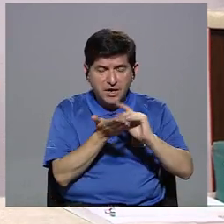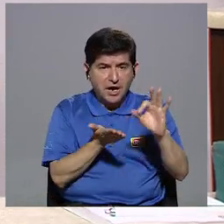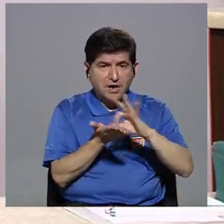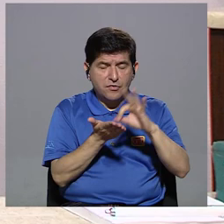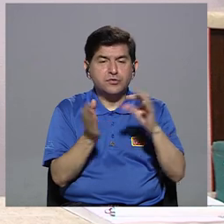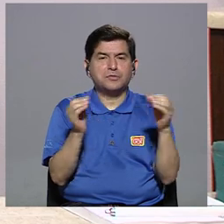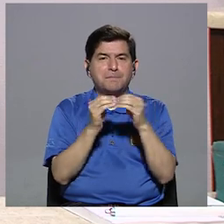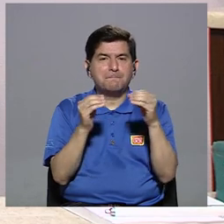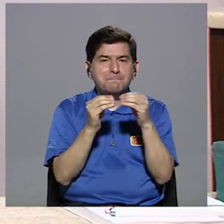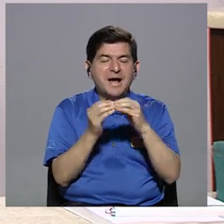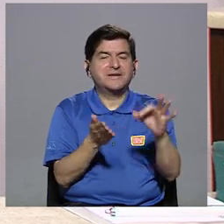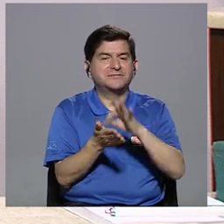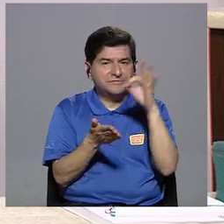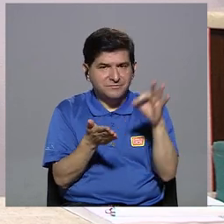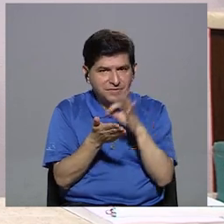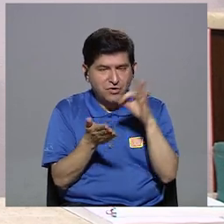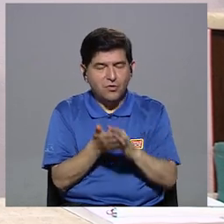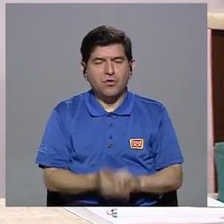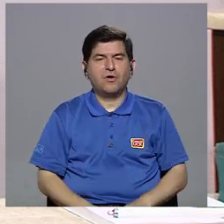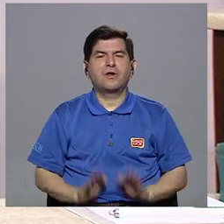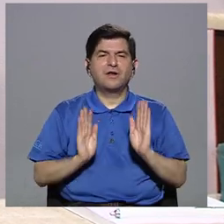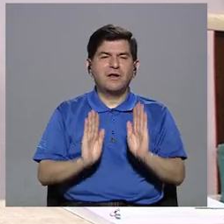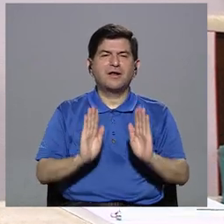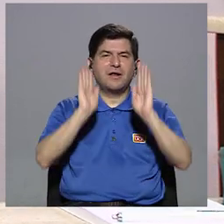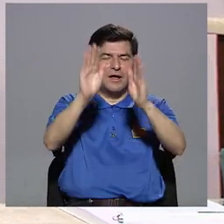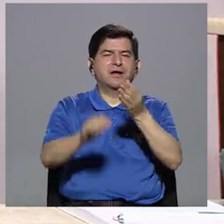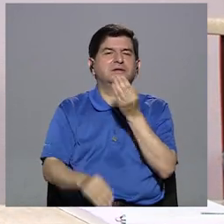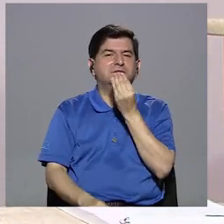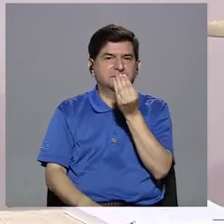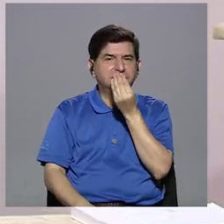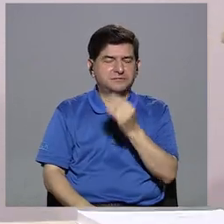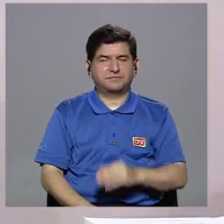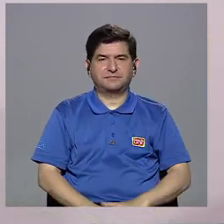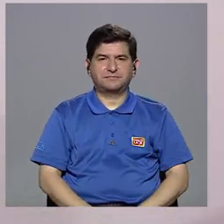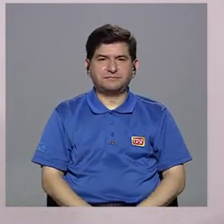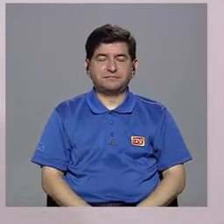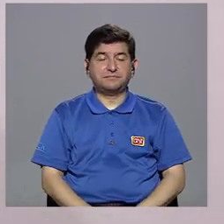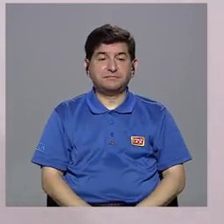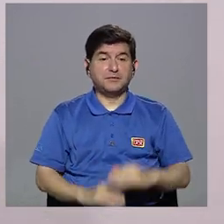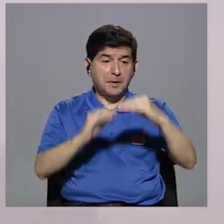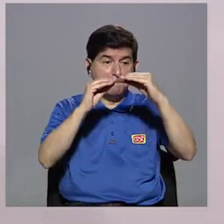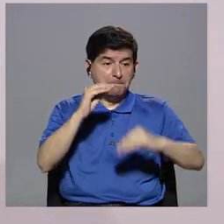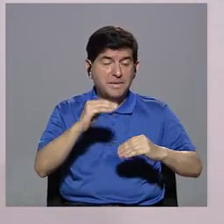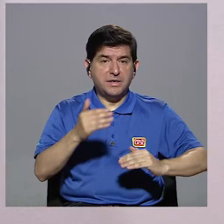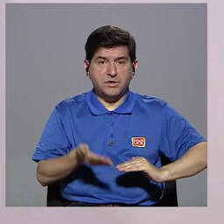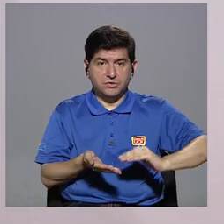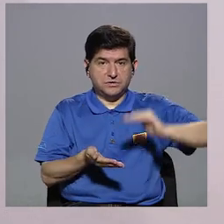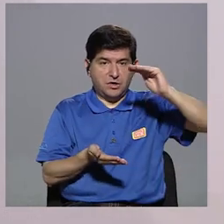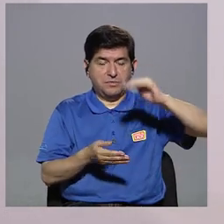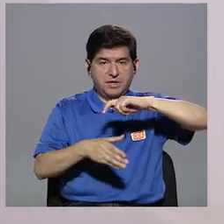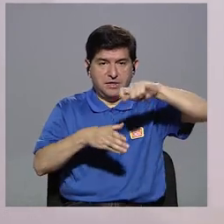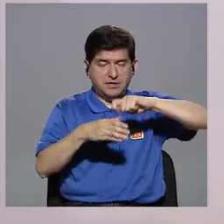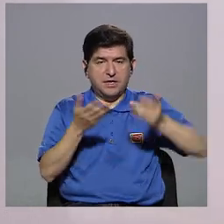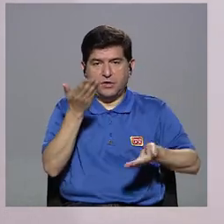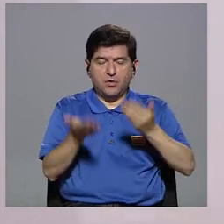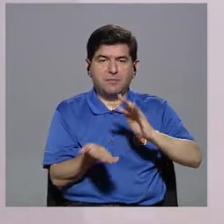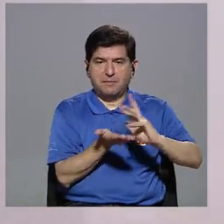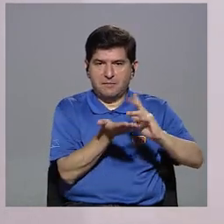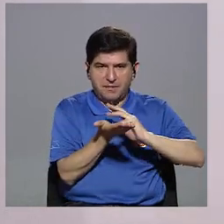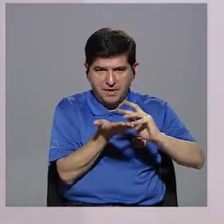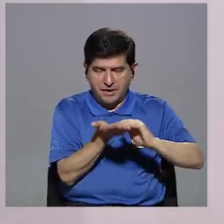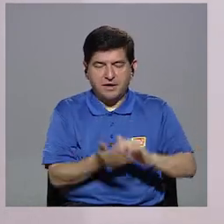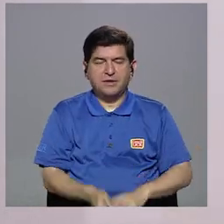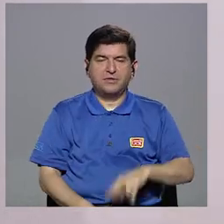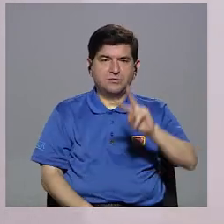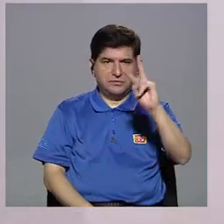y fríjoles como más frijoles que arroz los frijoles son un excelente alimento y suben menos el azúcar que el arroz es la